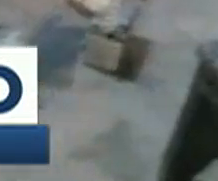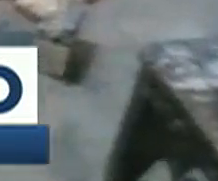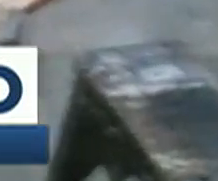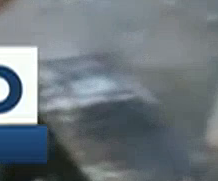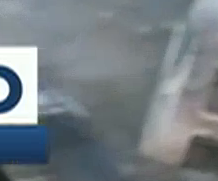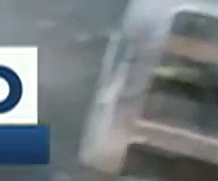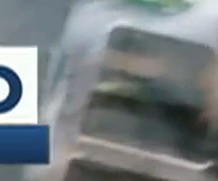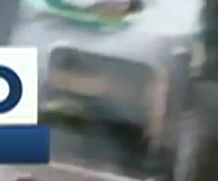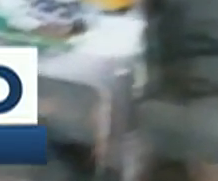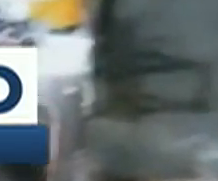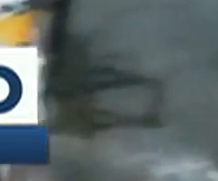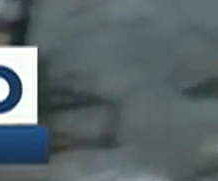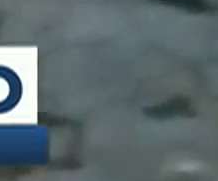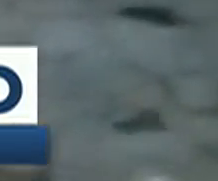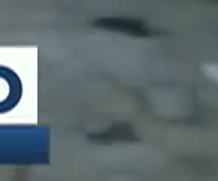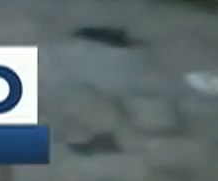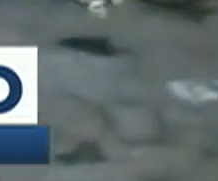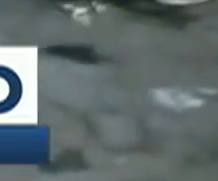robadas.